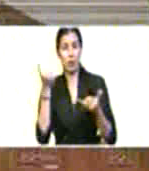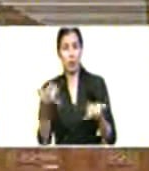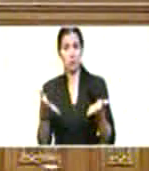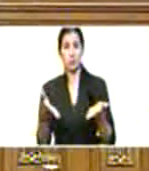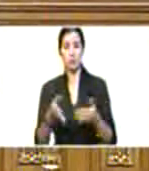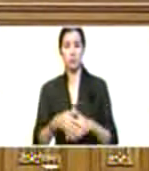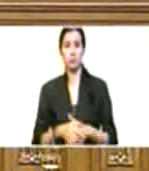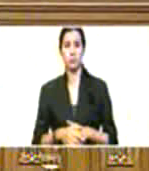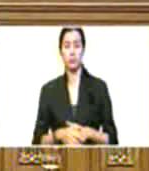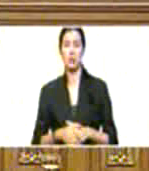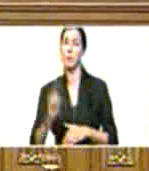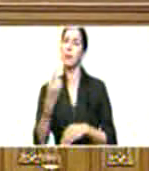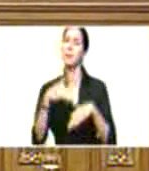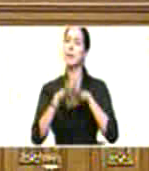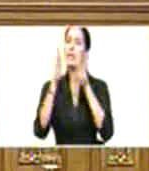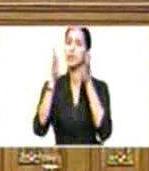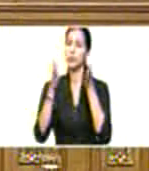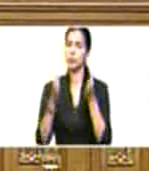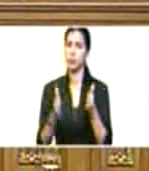El primer ministro